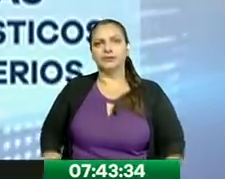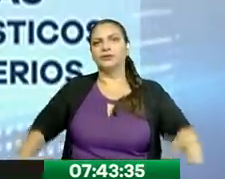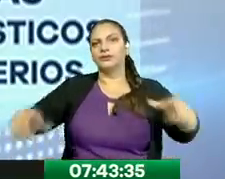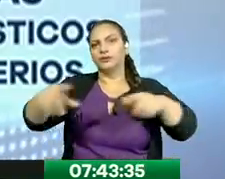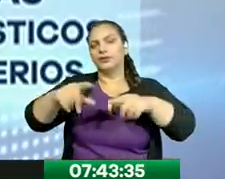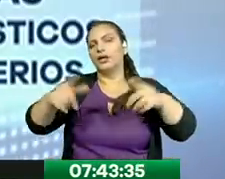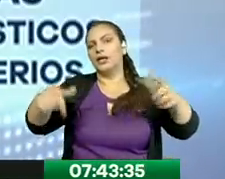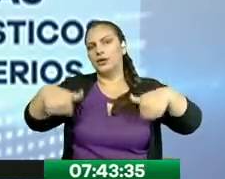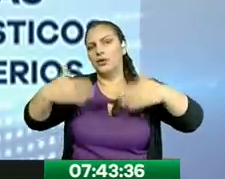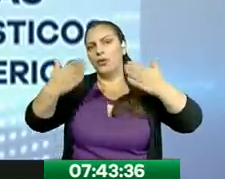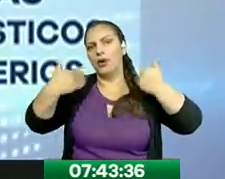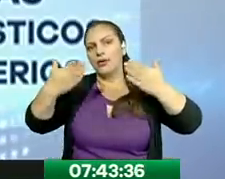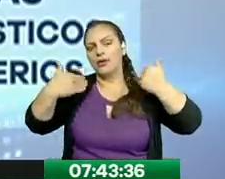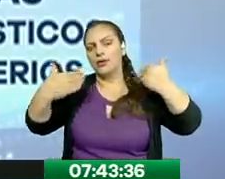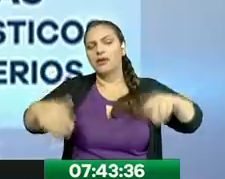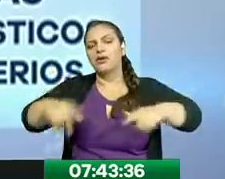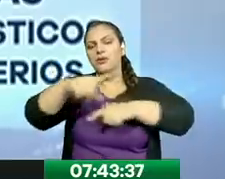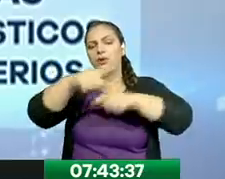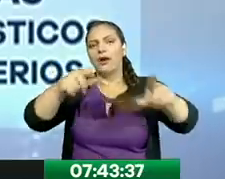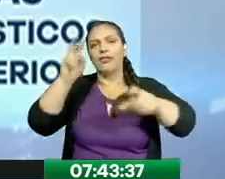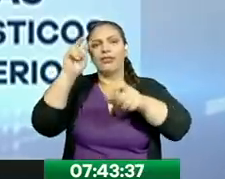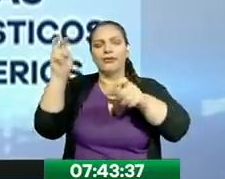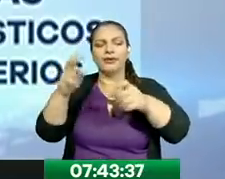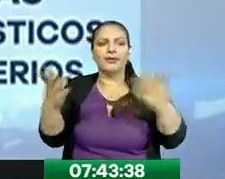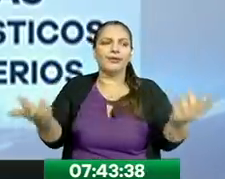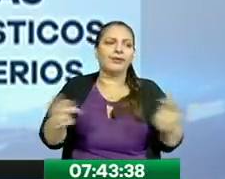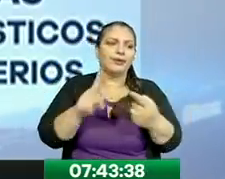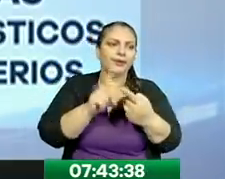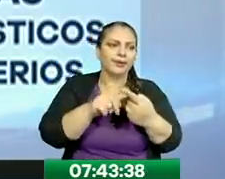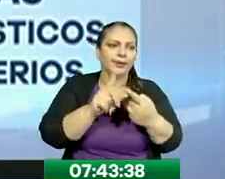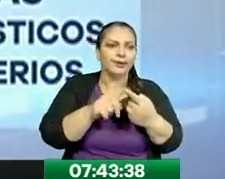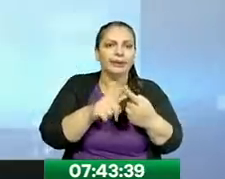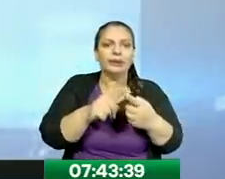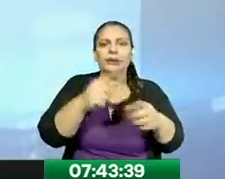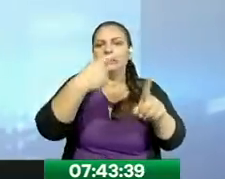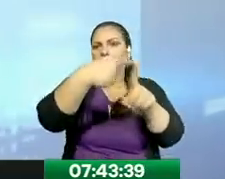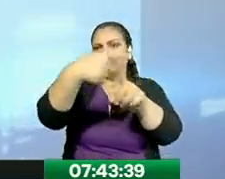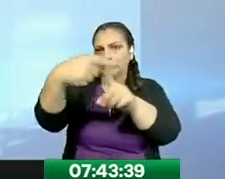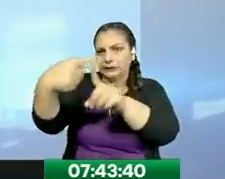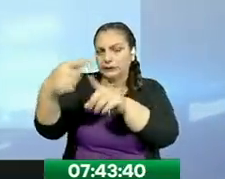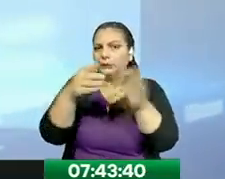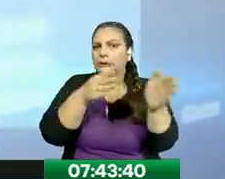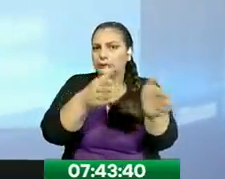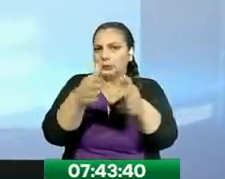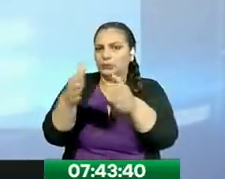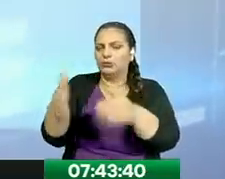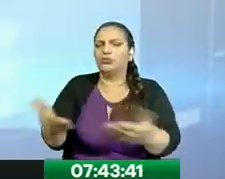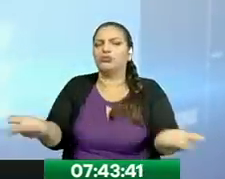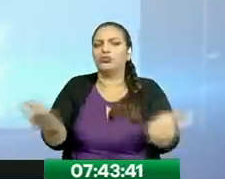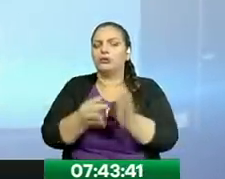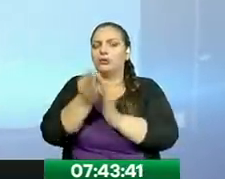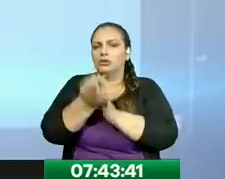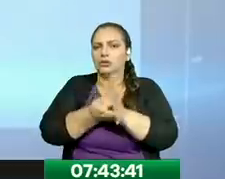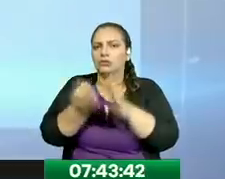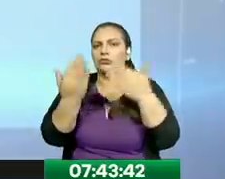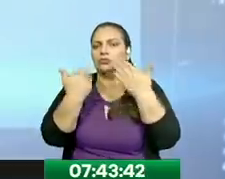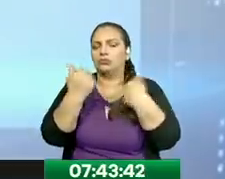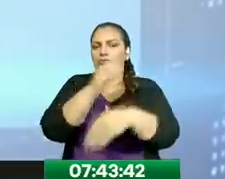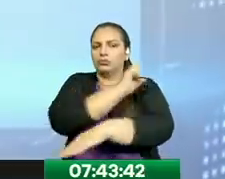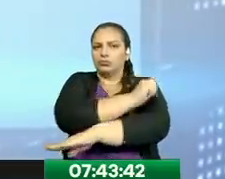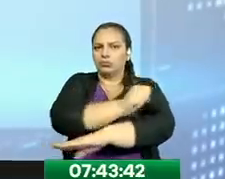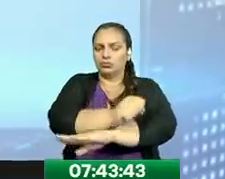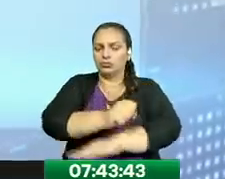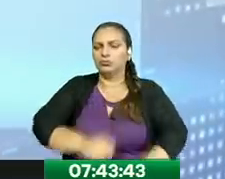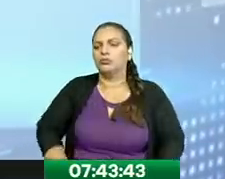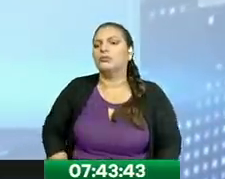cementerios tanto web durán como en samborondón una conformación operativa de 1740